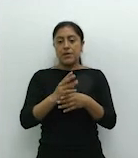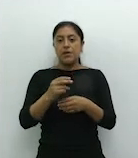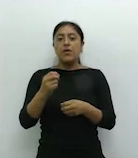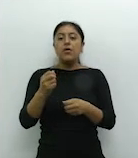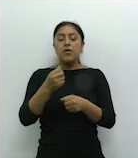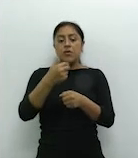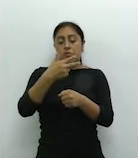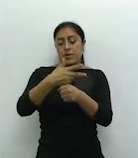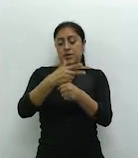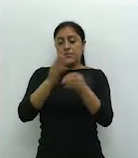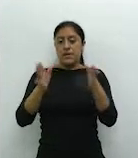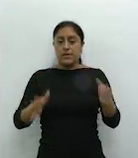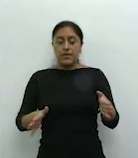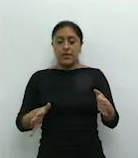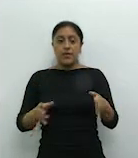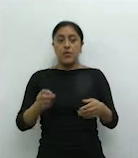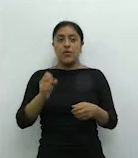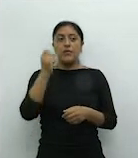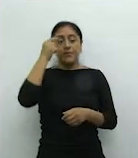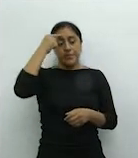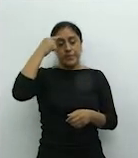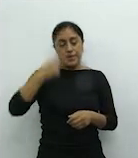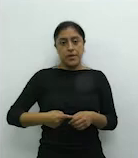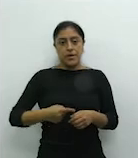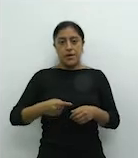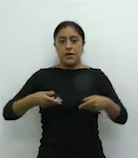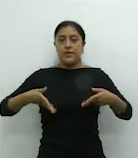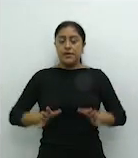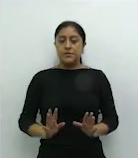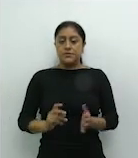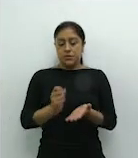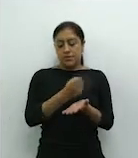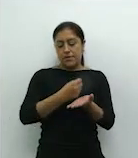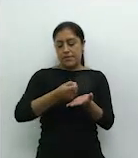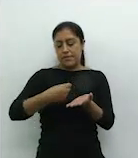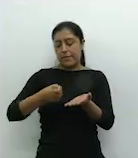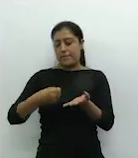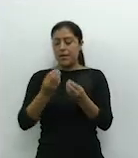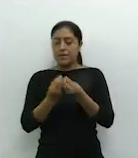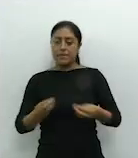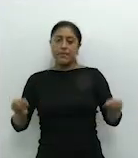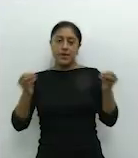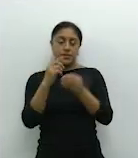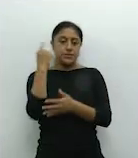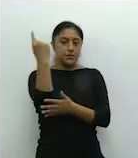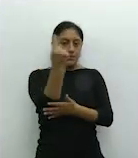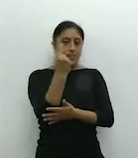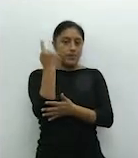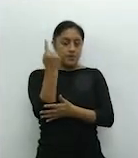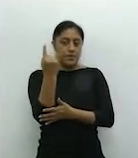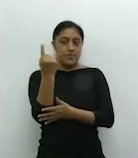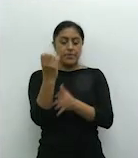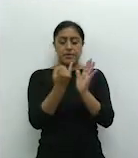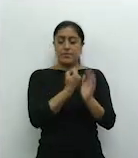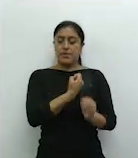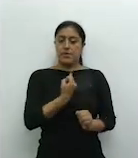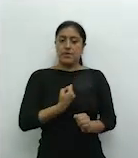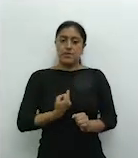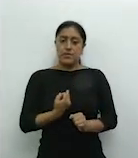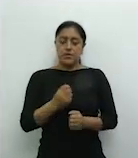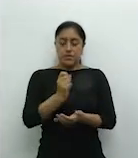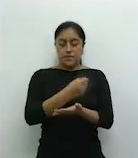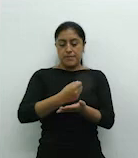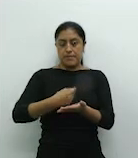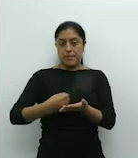nacionalidad, sexo, fecha de nacimiento, estado civil y firma, por lo que es el más importante para validar una identidad.